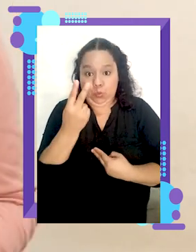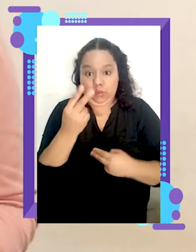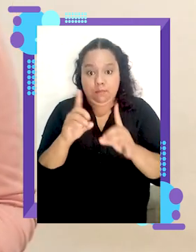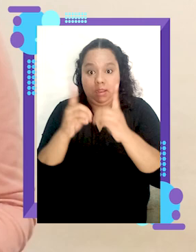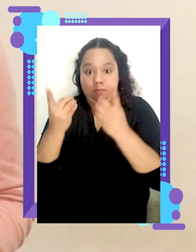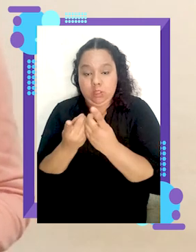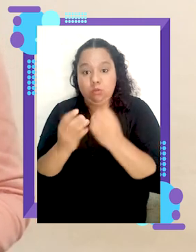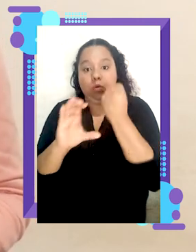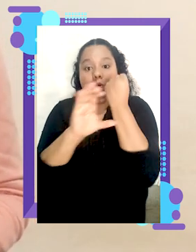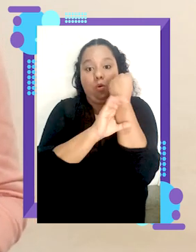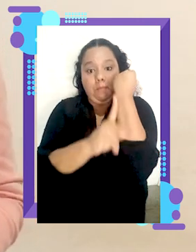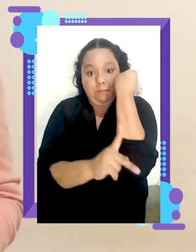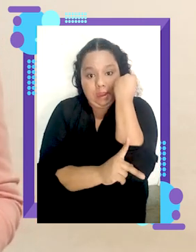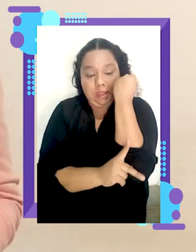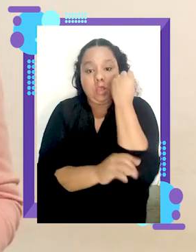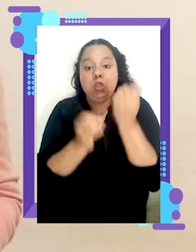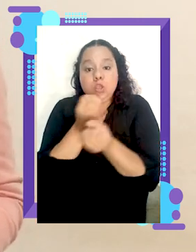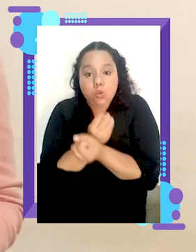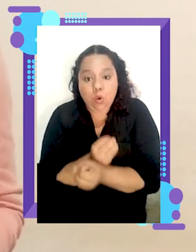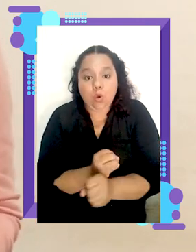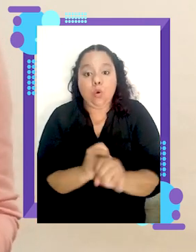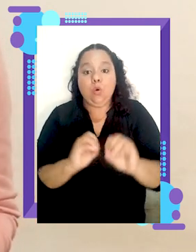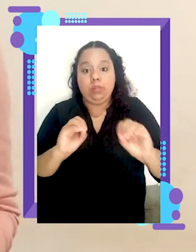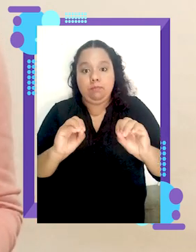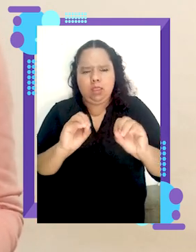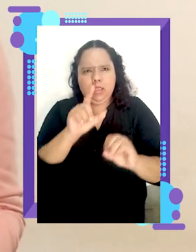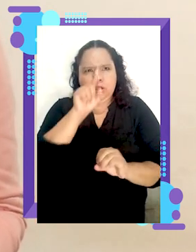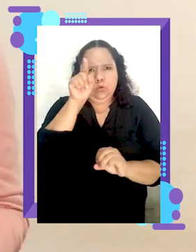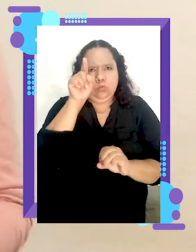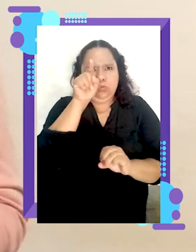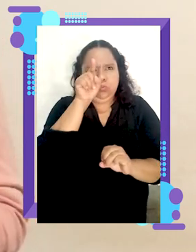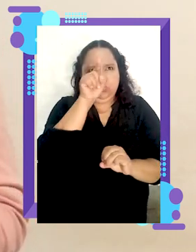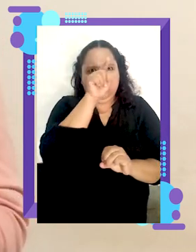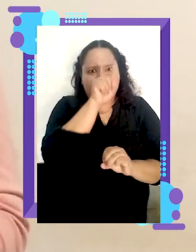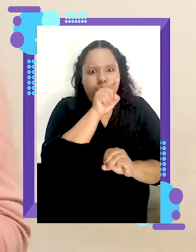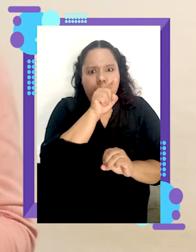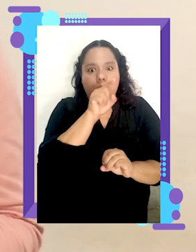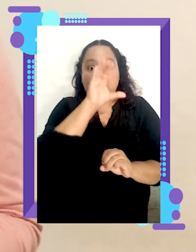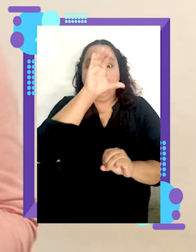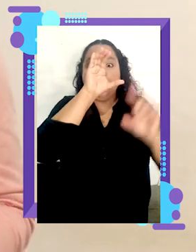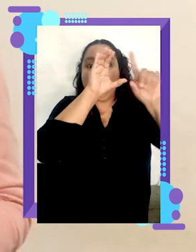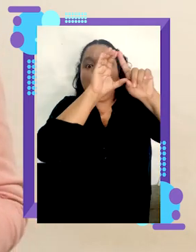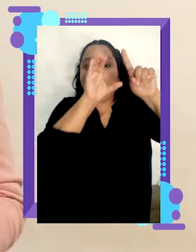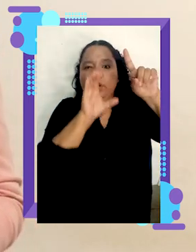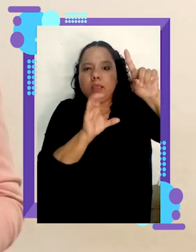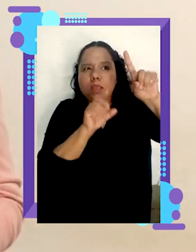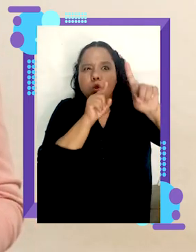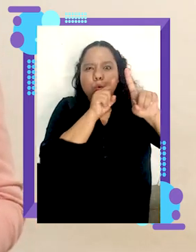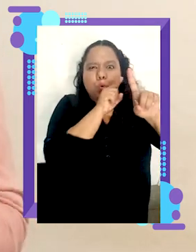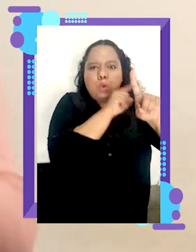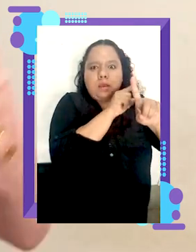departamentos, Copán, como también Ocotepeque, y hay una pequeña franja en los departamentos de Cortés y